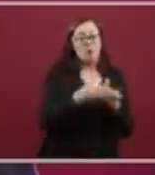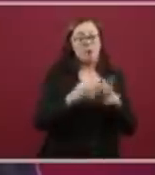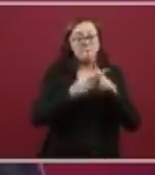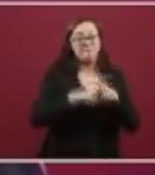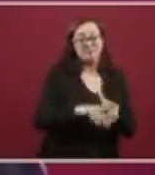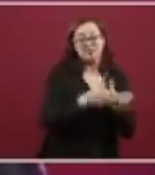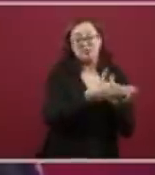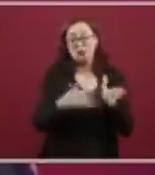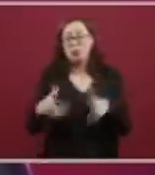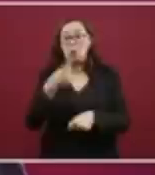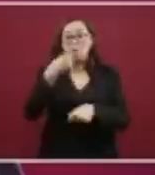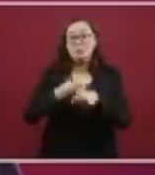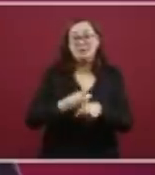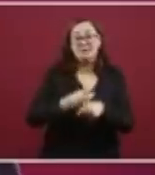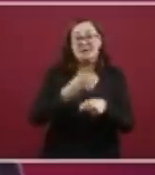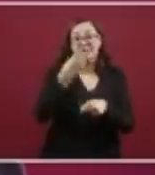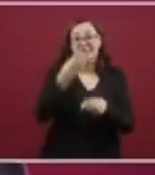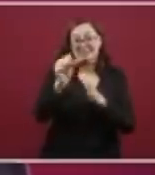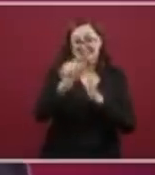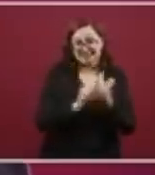hubo un decrecimiento